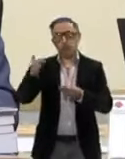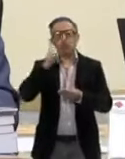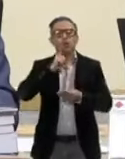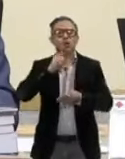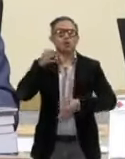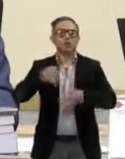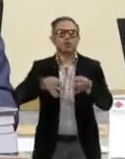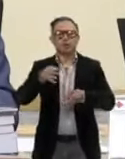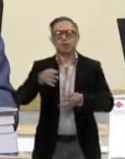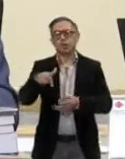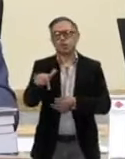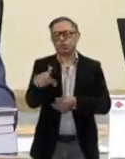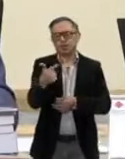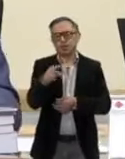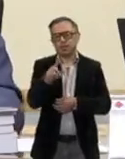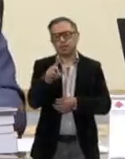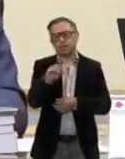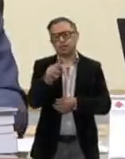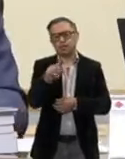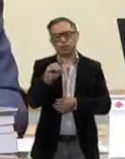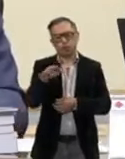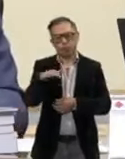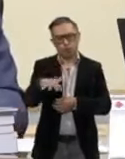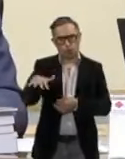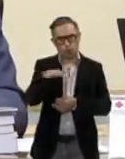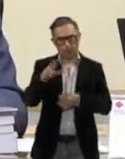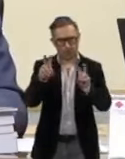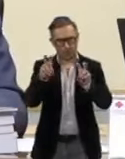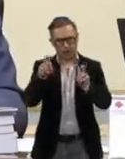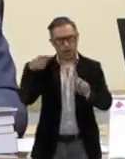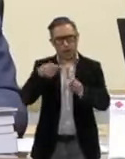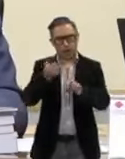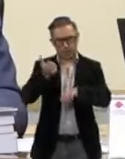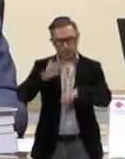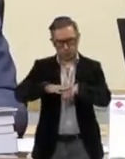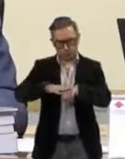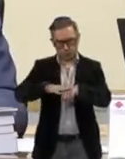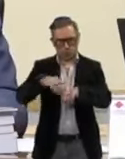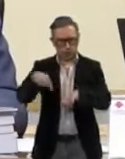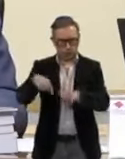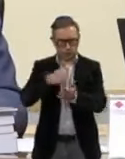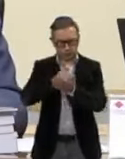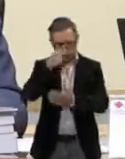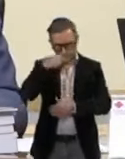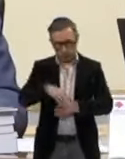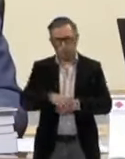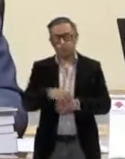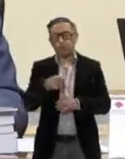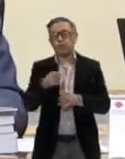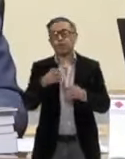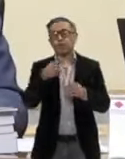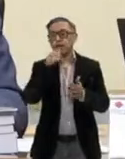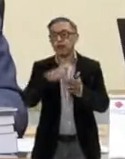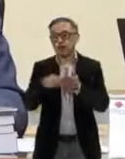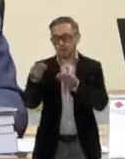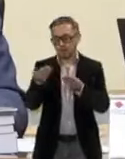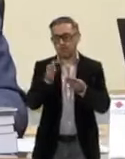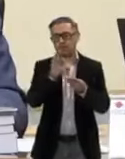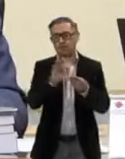en materia administrativa radicada en la Ciudad de México por medio de la cual con fecha diez de marzo